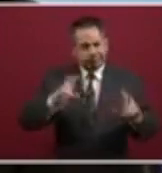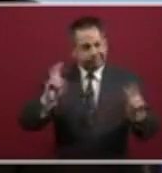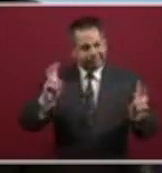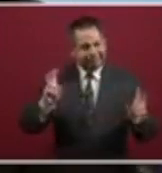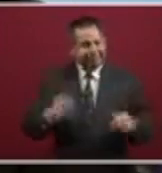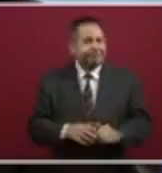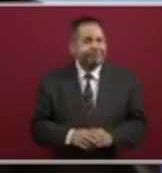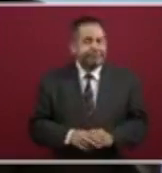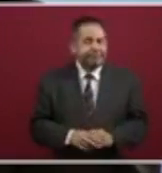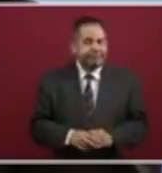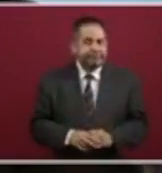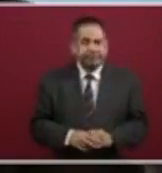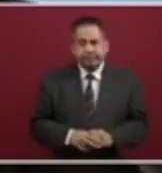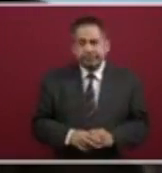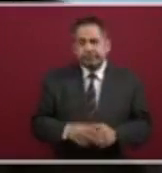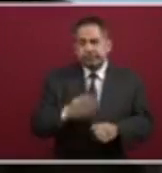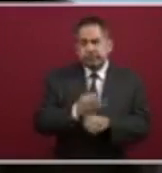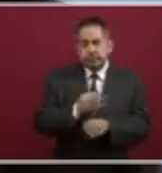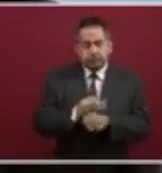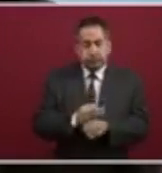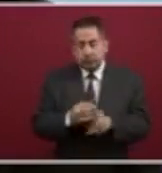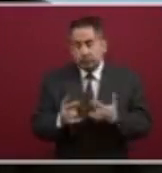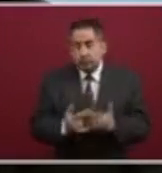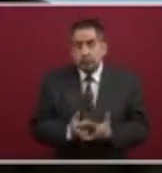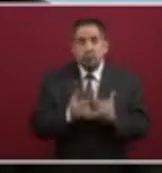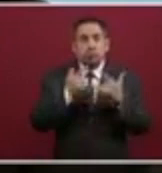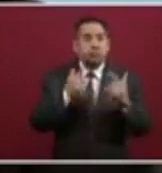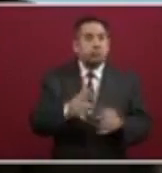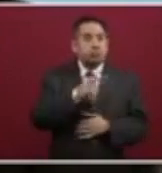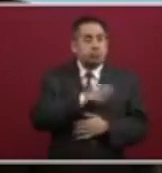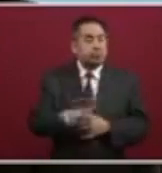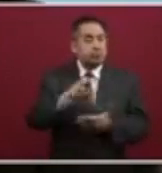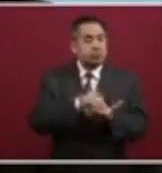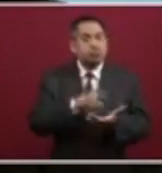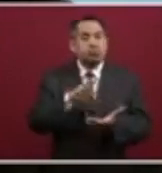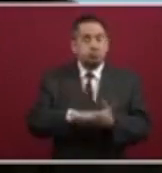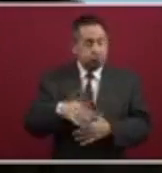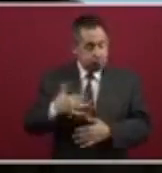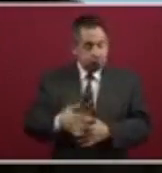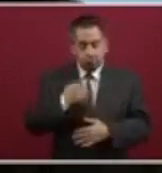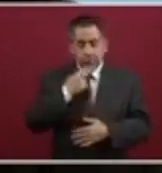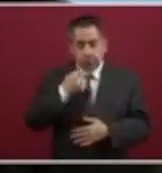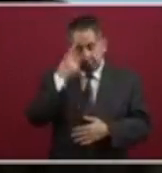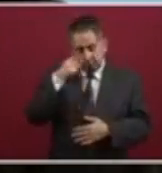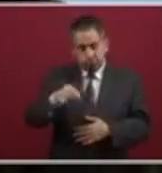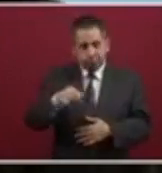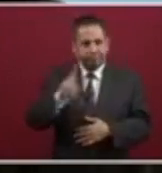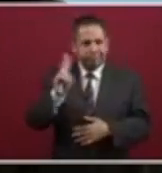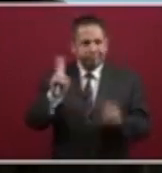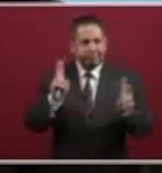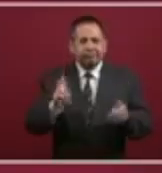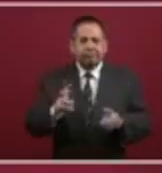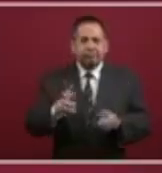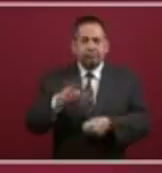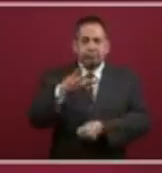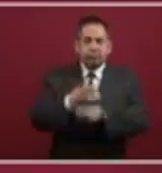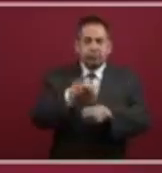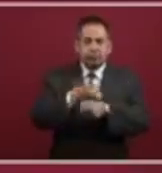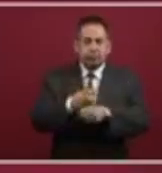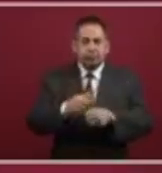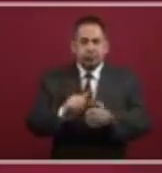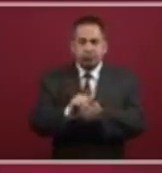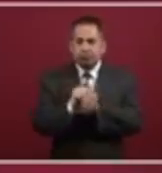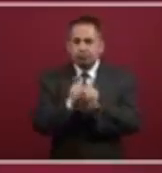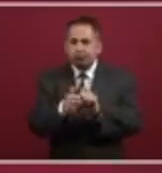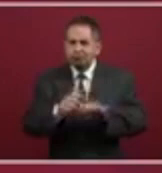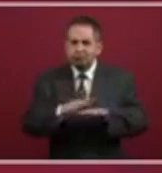y construyendo un momento histórico para la educación pública en México, la cuarta transformación en